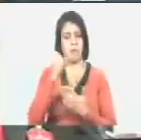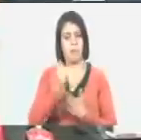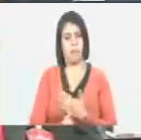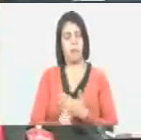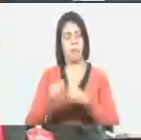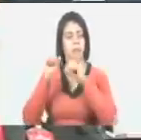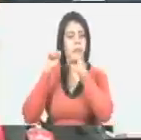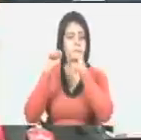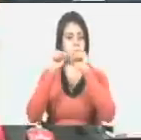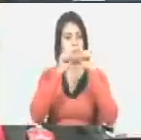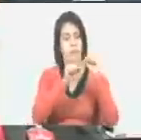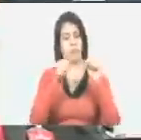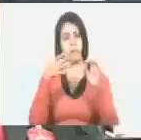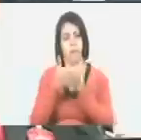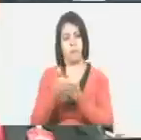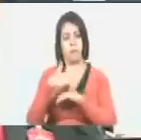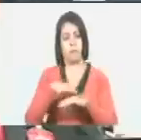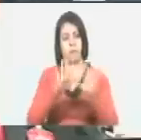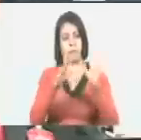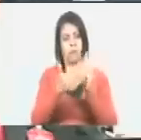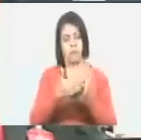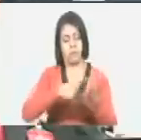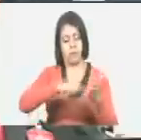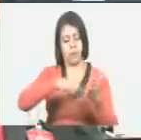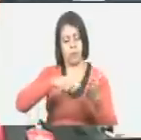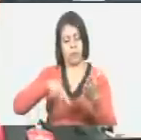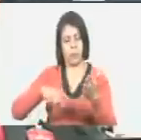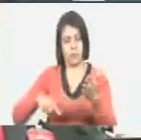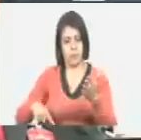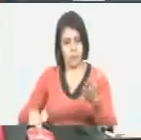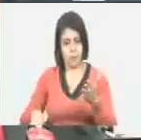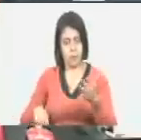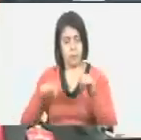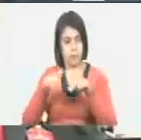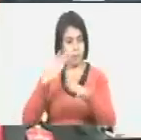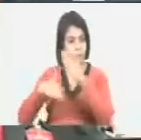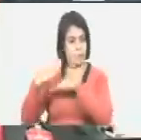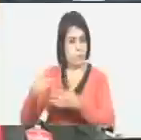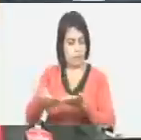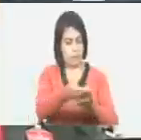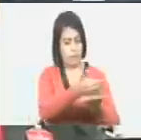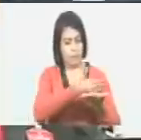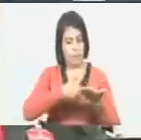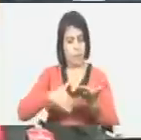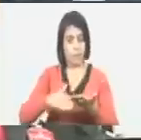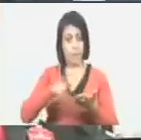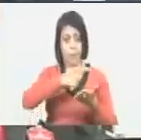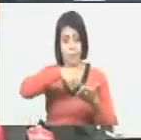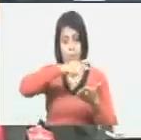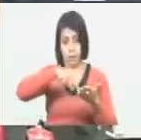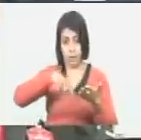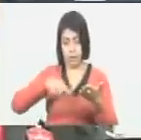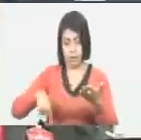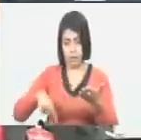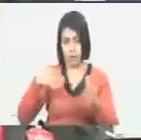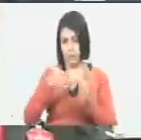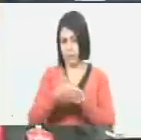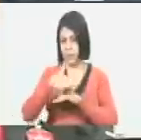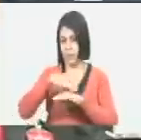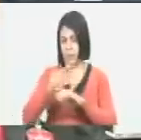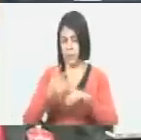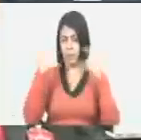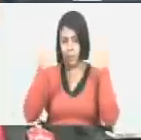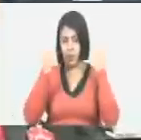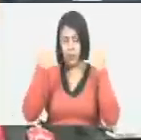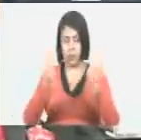de rechazo a través de 10.000 firmas que se recogieron en ese momento. Esa recolección de rúbrica tenía la